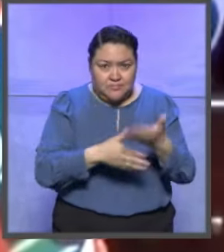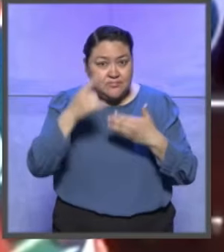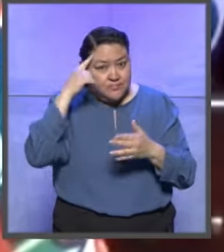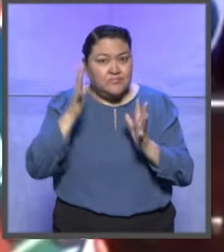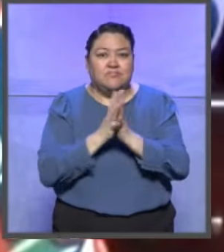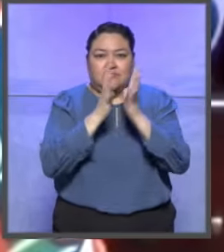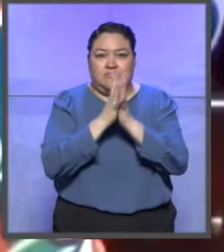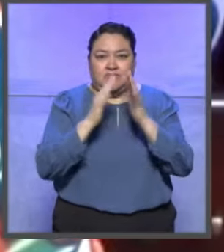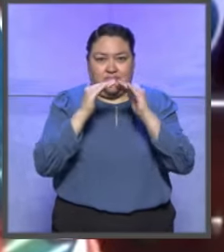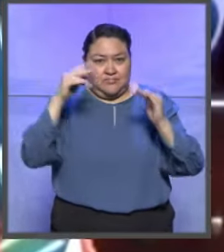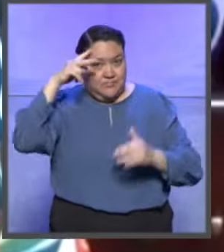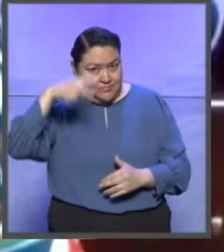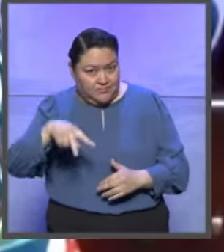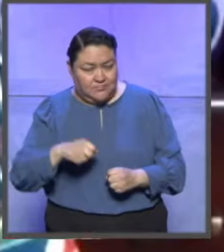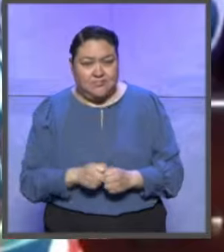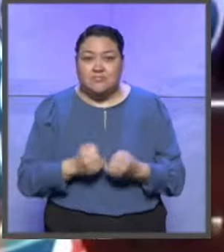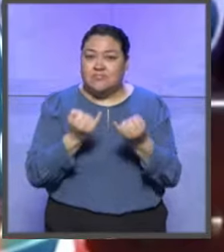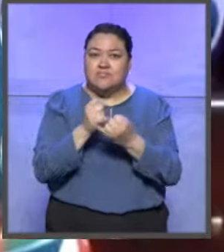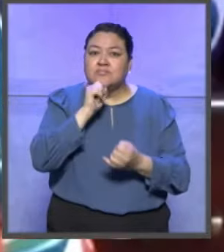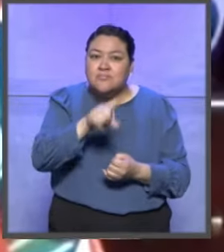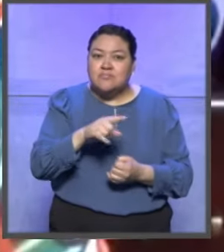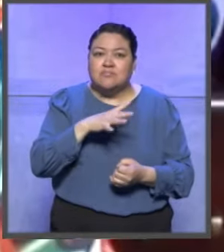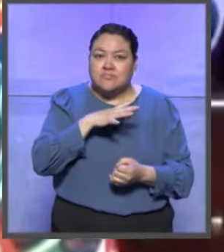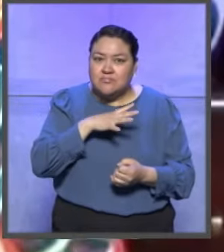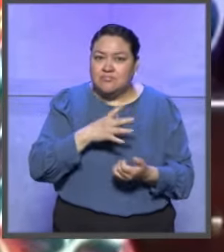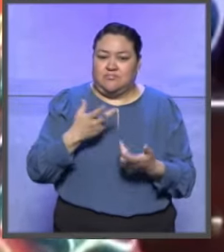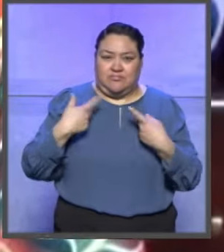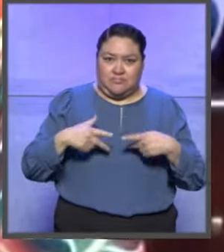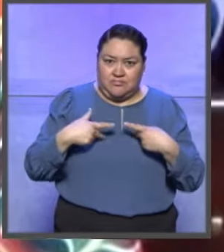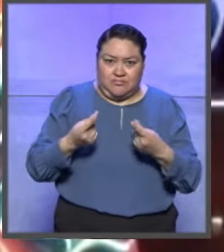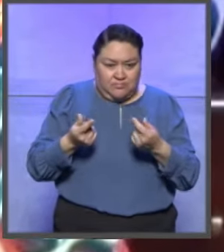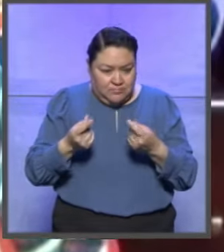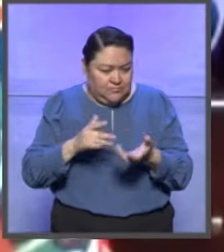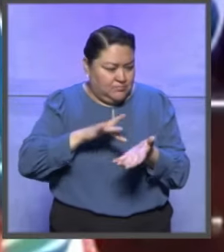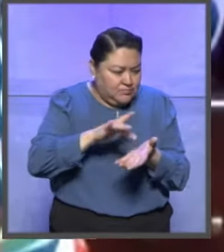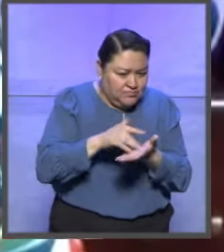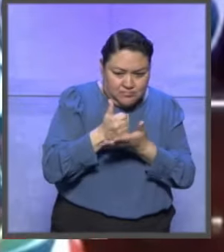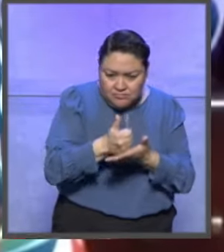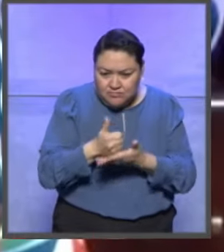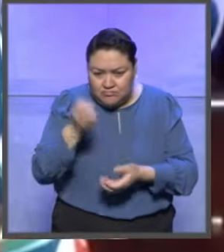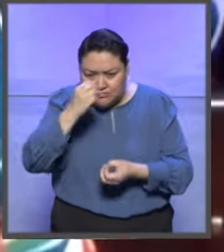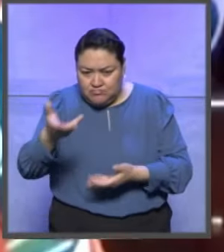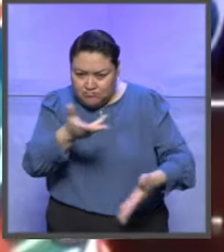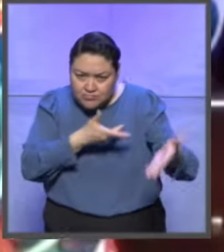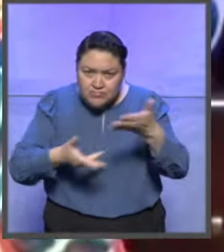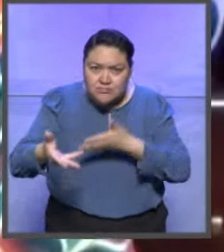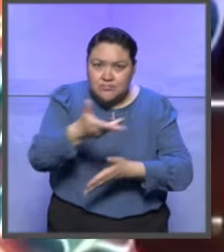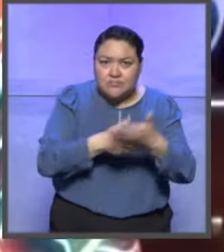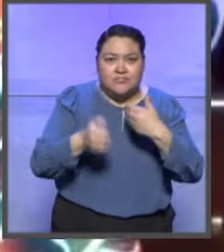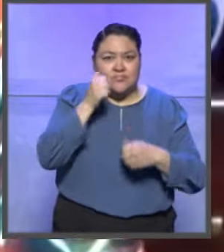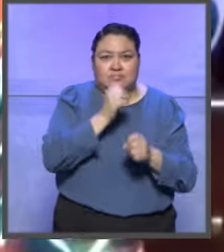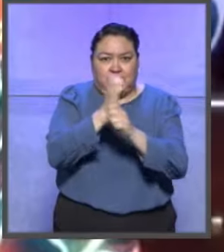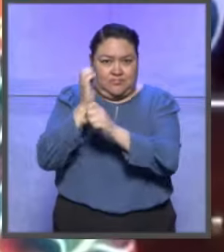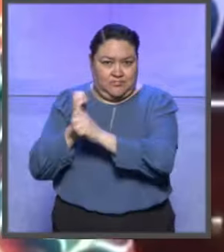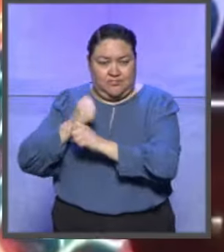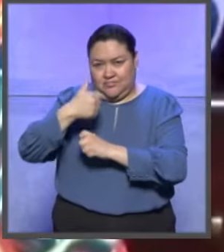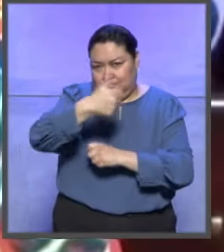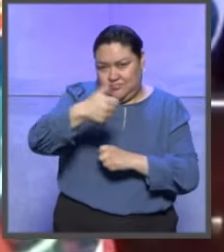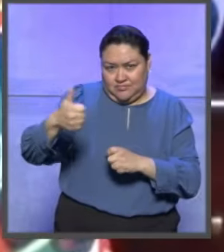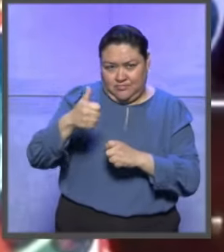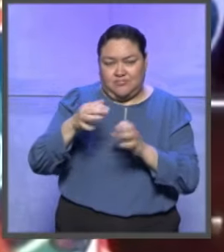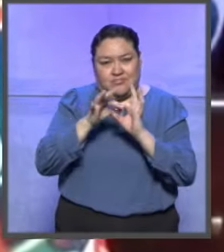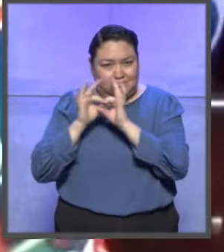tener en la democracia de nuestro país, con elementos activos y participativos en el marco del federalismo del que